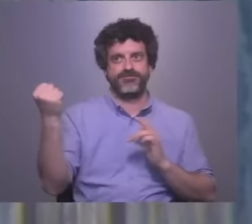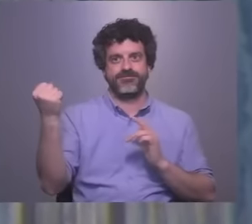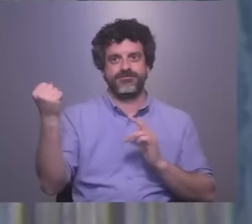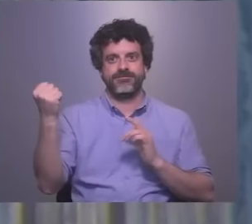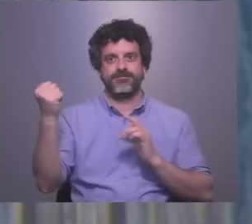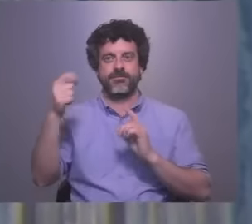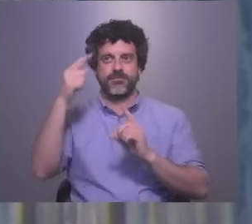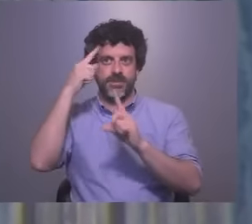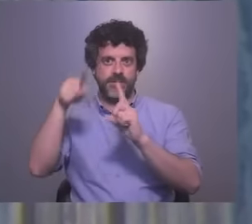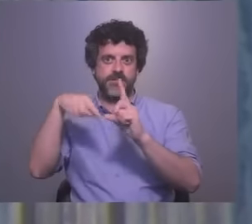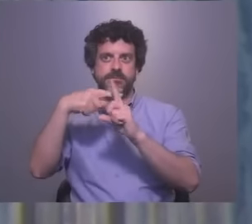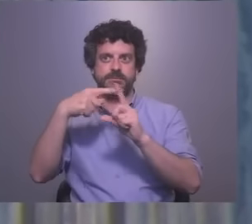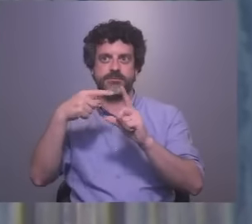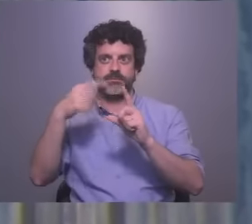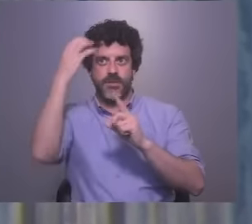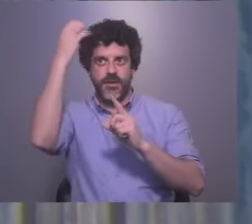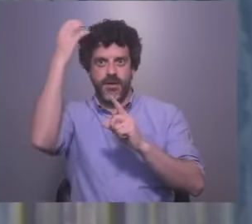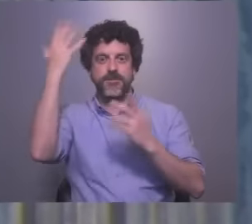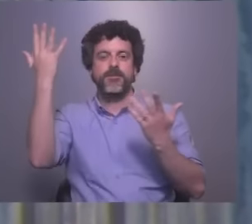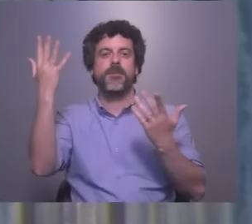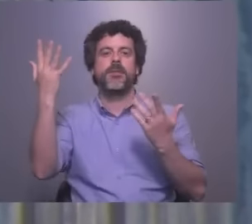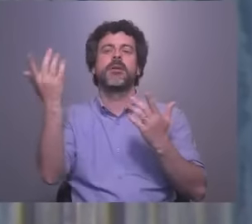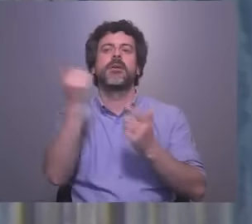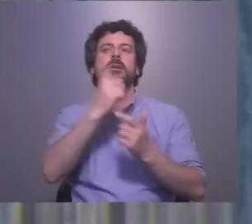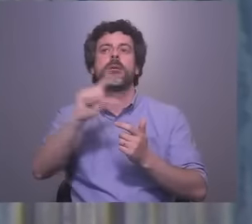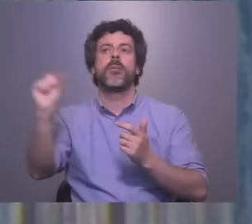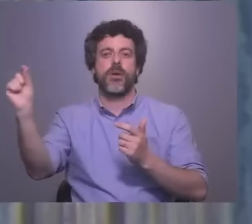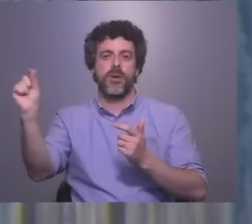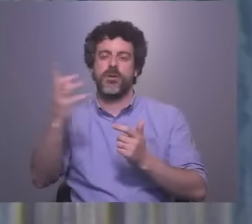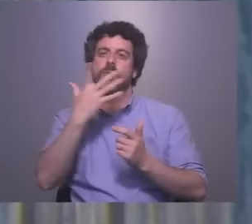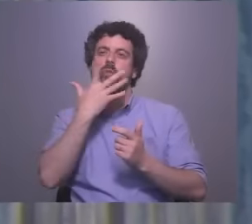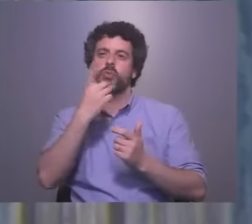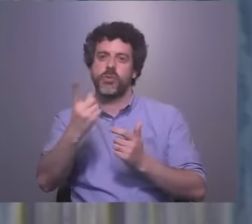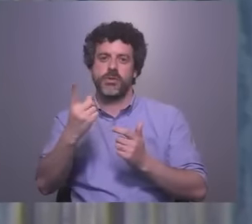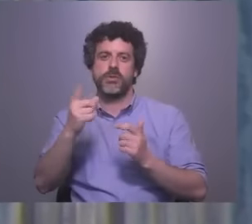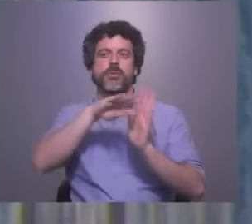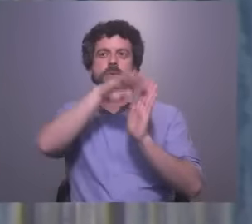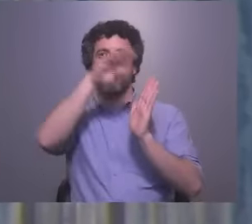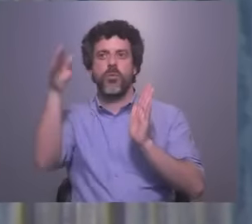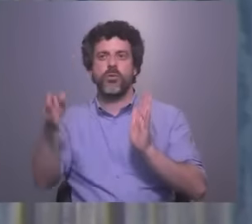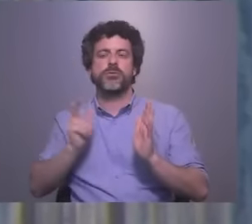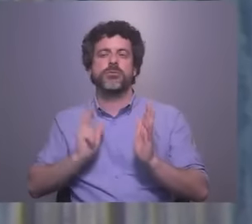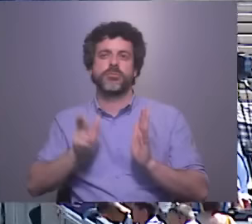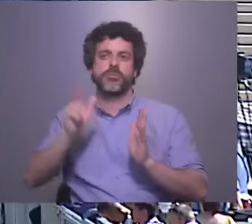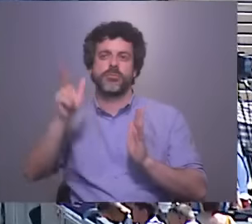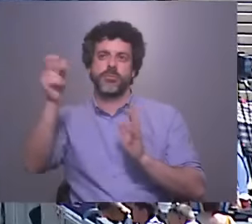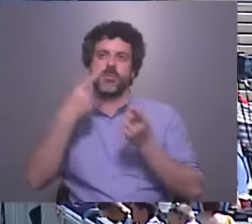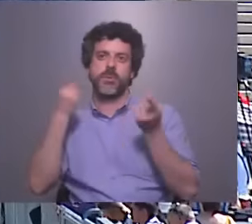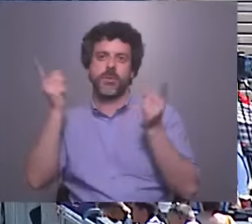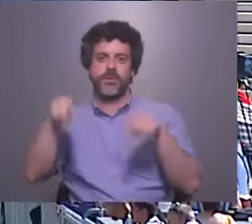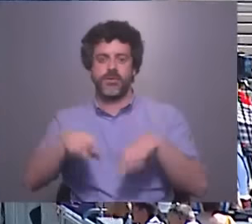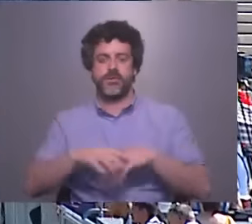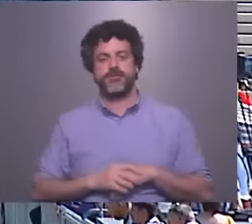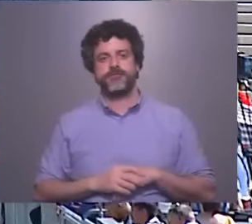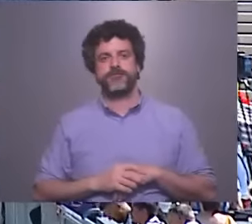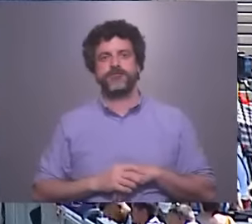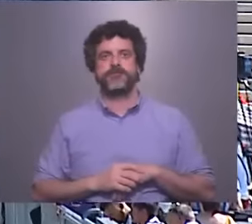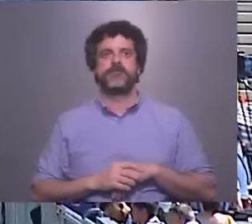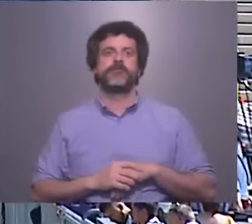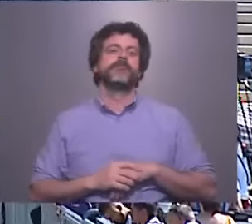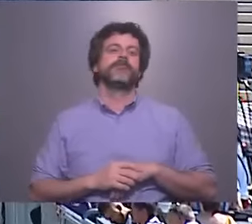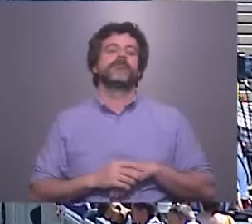na verdade, o profeta que estava para vir ao mundo. Mas Jesus, sabendo que viriam